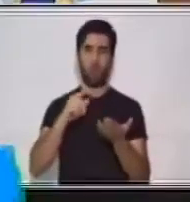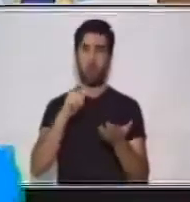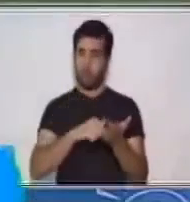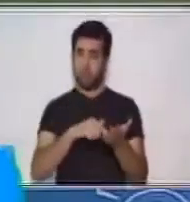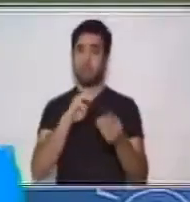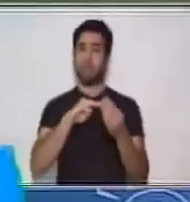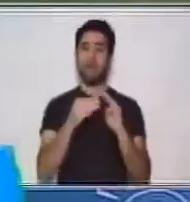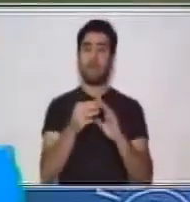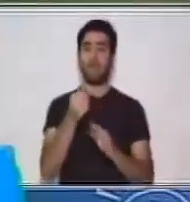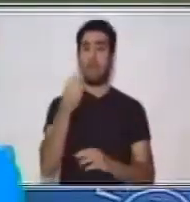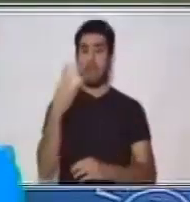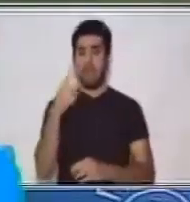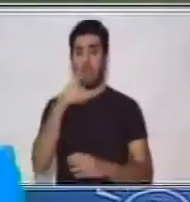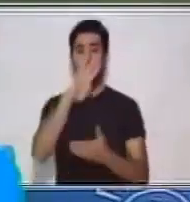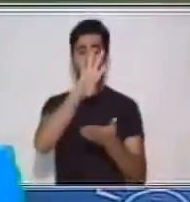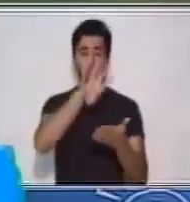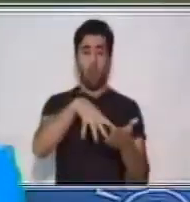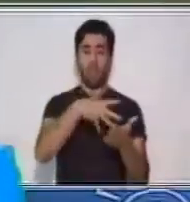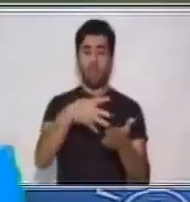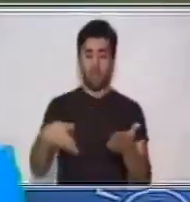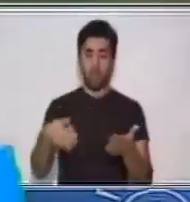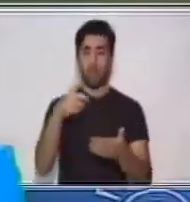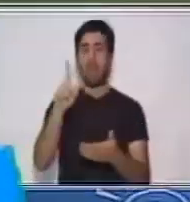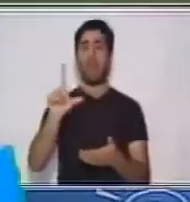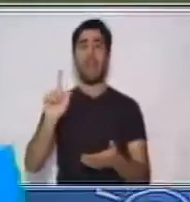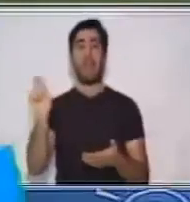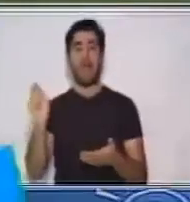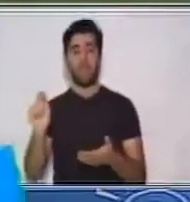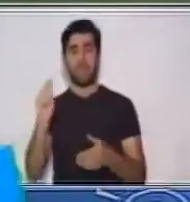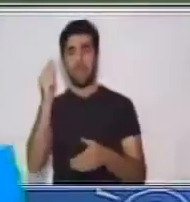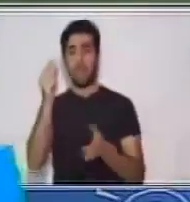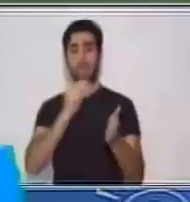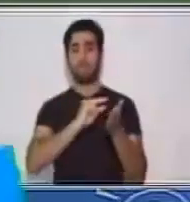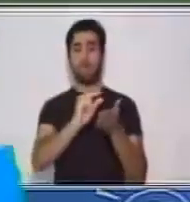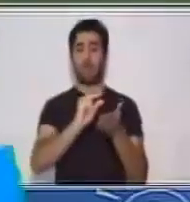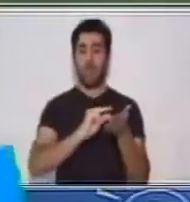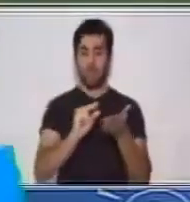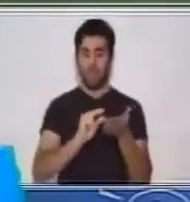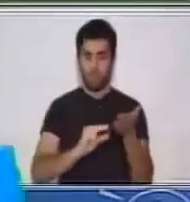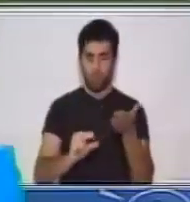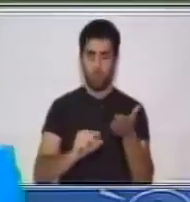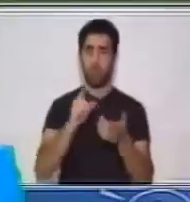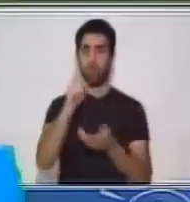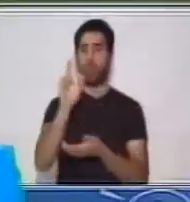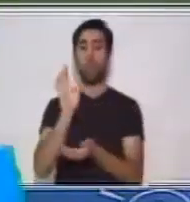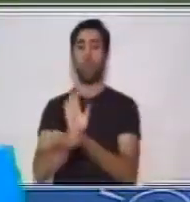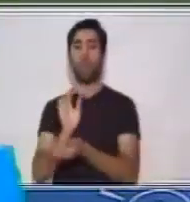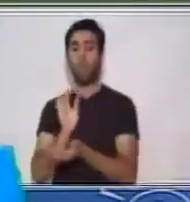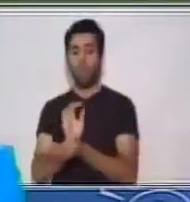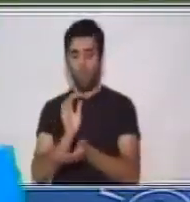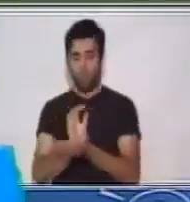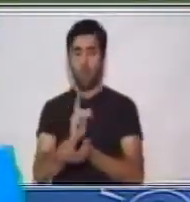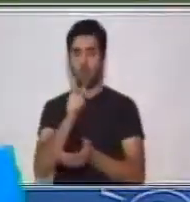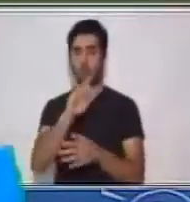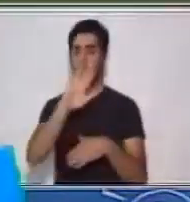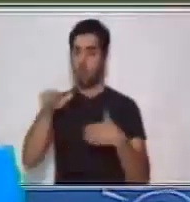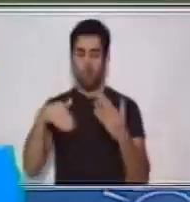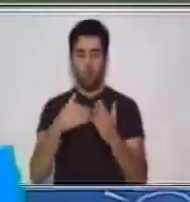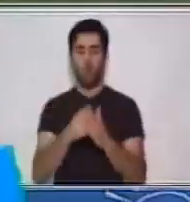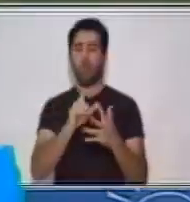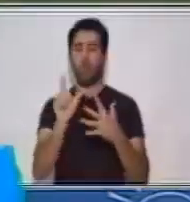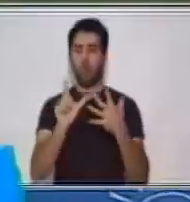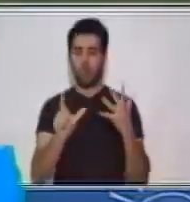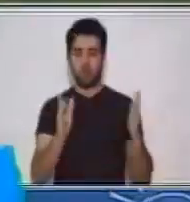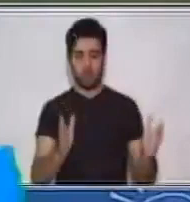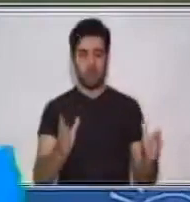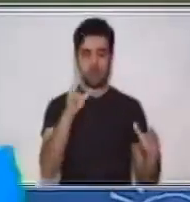es de cuadrícula, tu lápiz, tu borrador, y guardes tus materiales en tu portafolio de Aprendo en Casa o